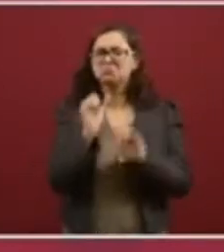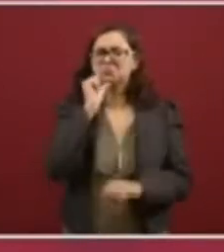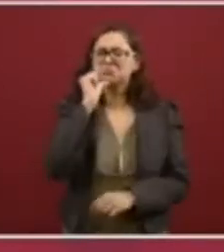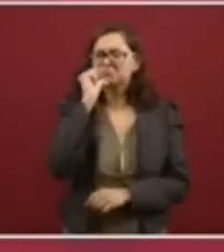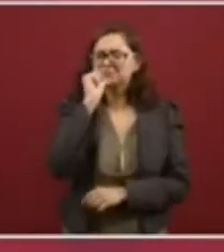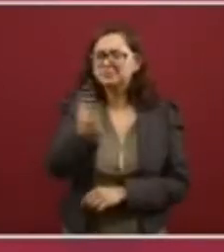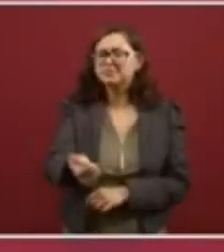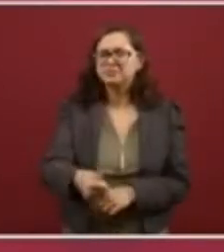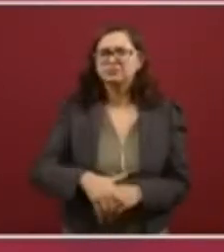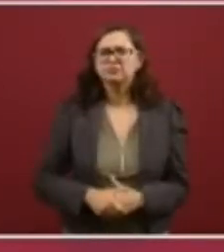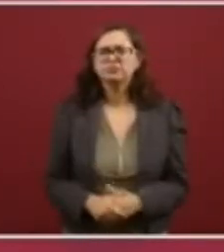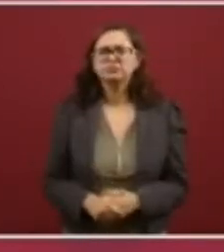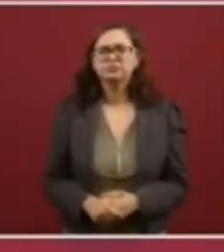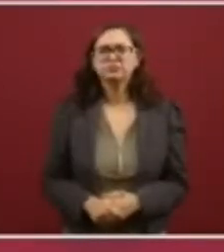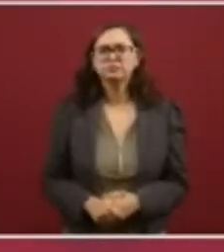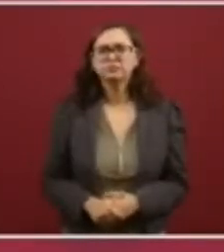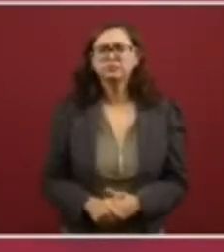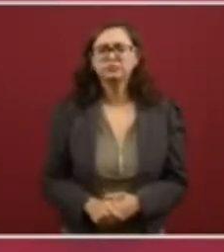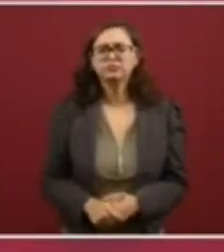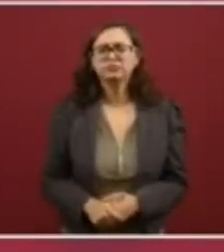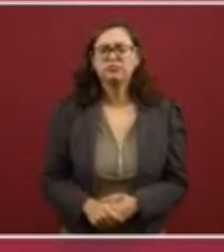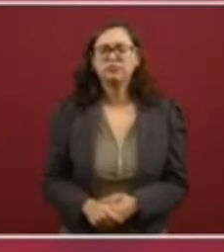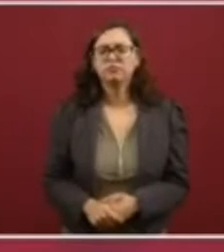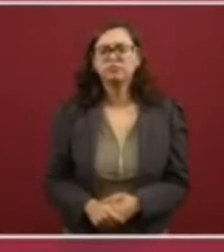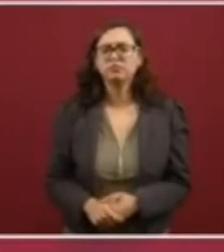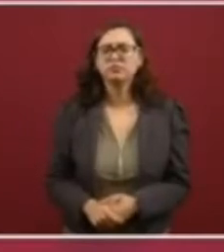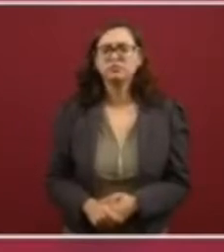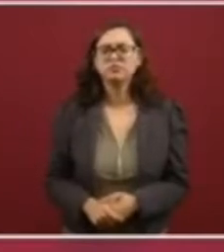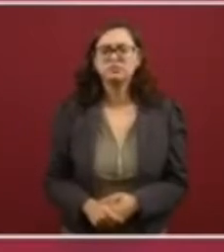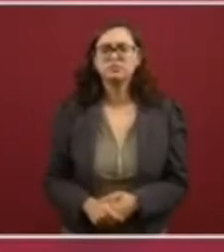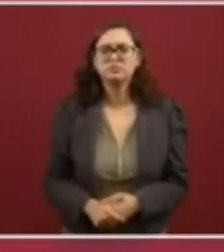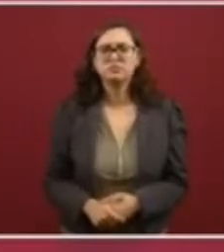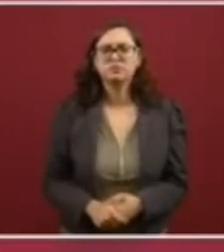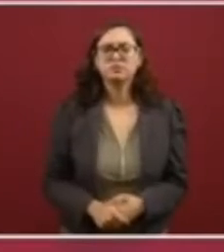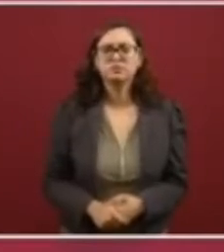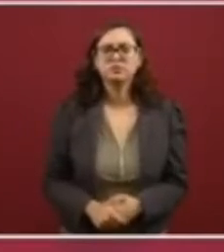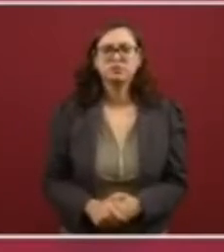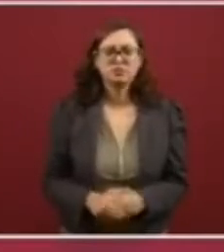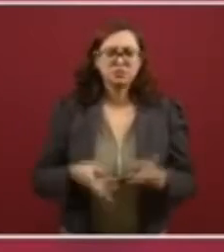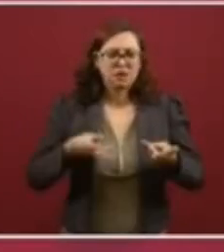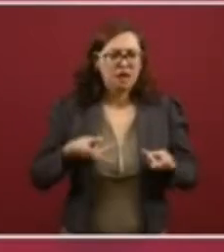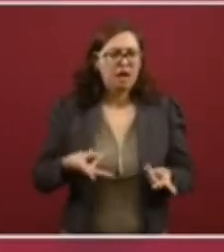Se redujo el gasto superfluo